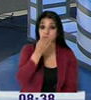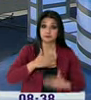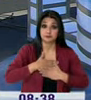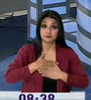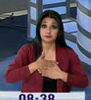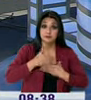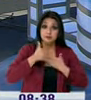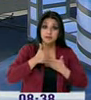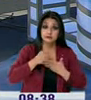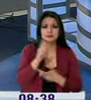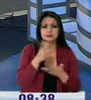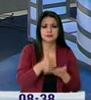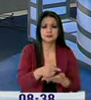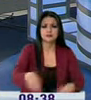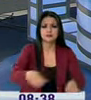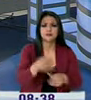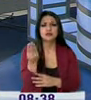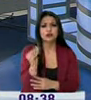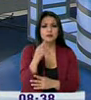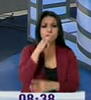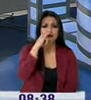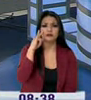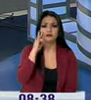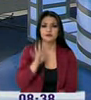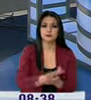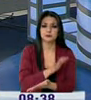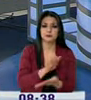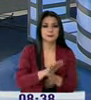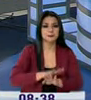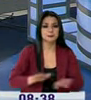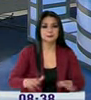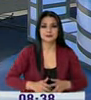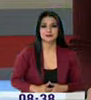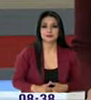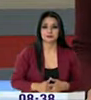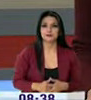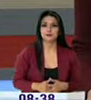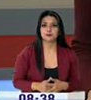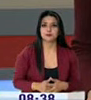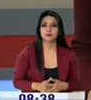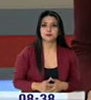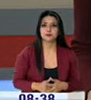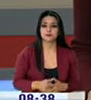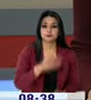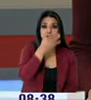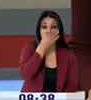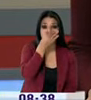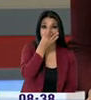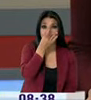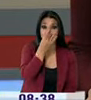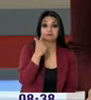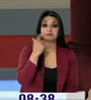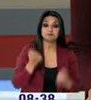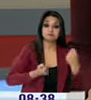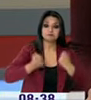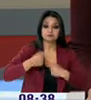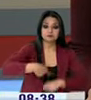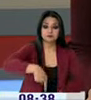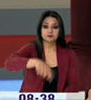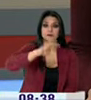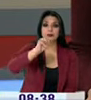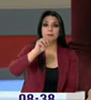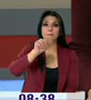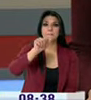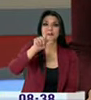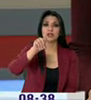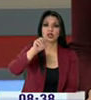de nosotros, en favor de los chicos, de las familias. Eso se cruzamos. Ahora les contamos que los conductores que pasan por la avenida Maldonado solicitan